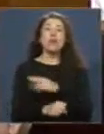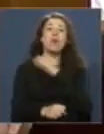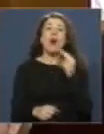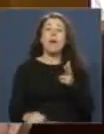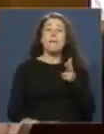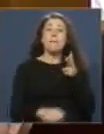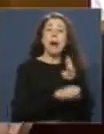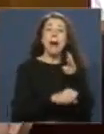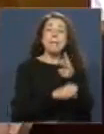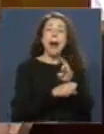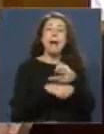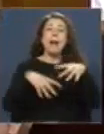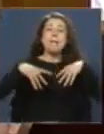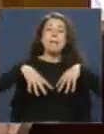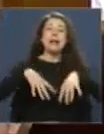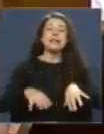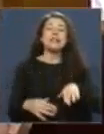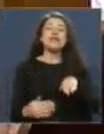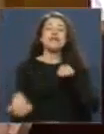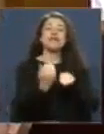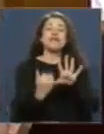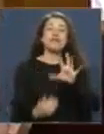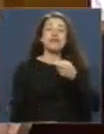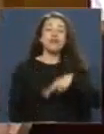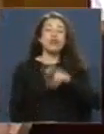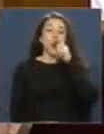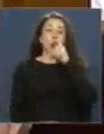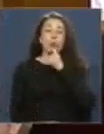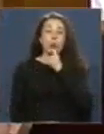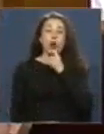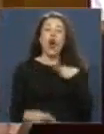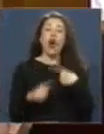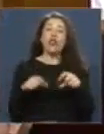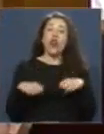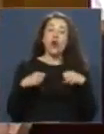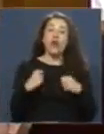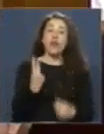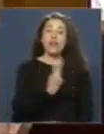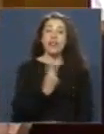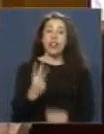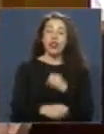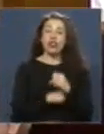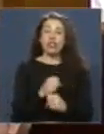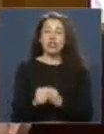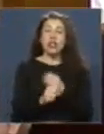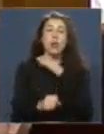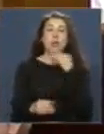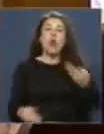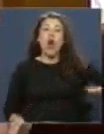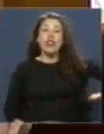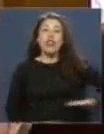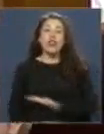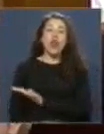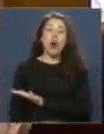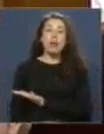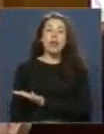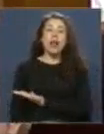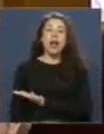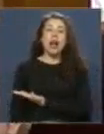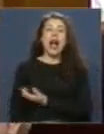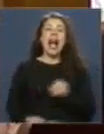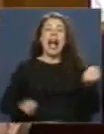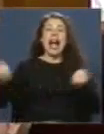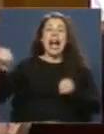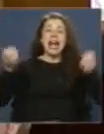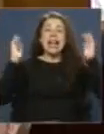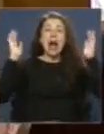disparos en una manifestación en la Ruta 5 Sur en Curicó, un joven de 22 años murió atropellado por un camión de la